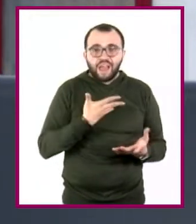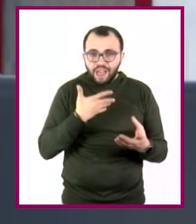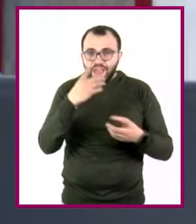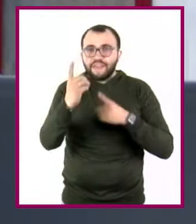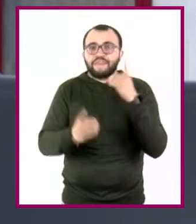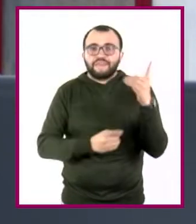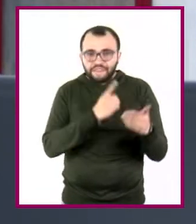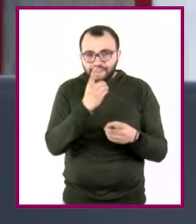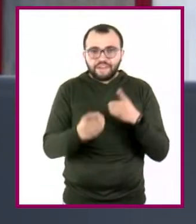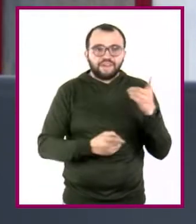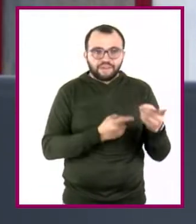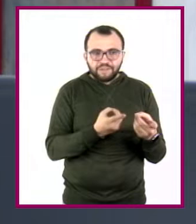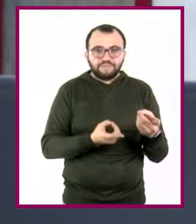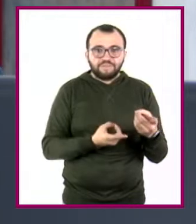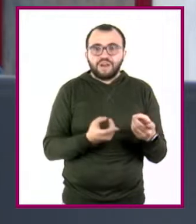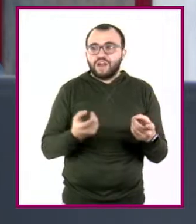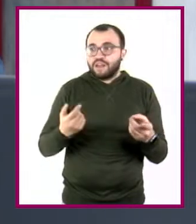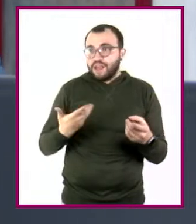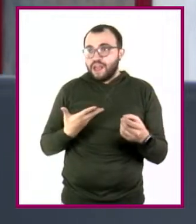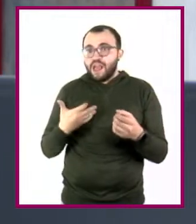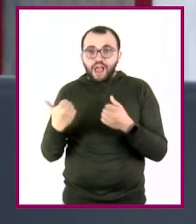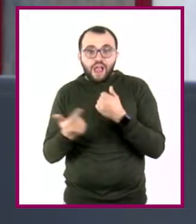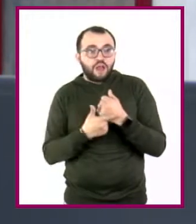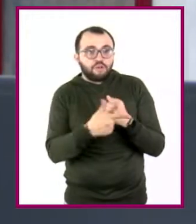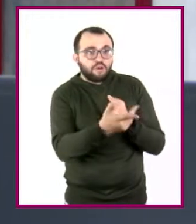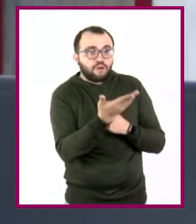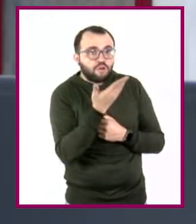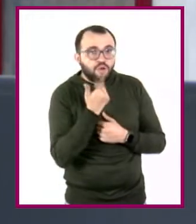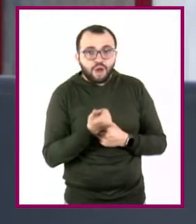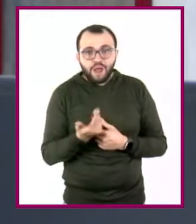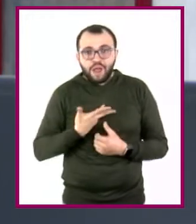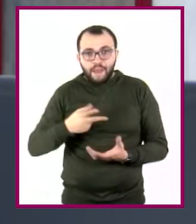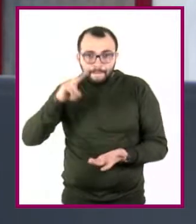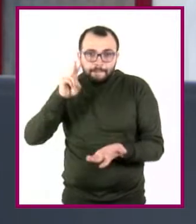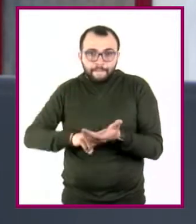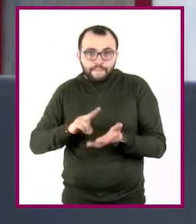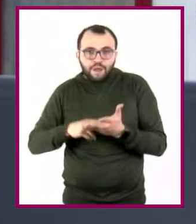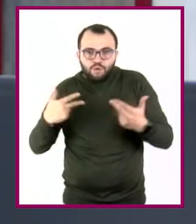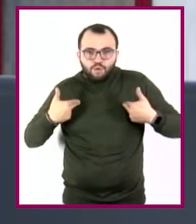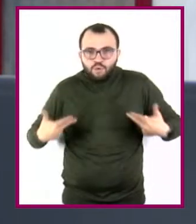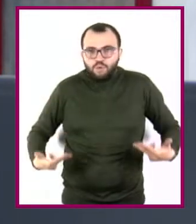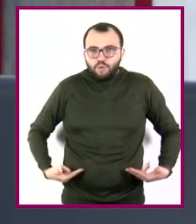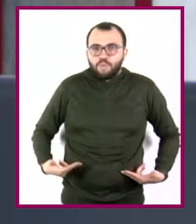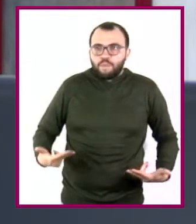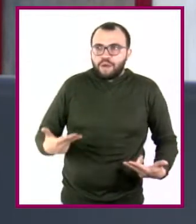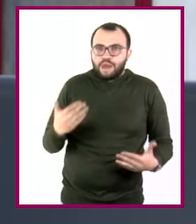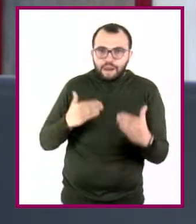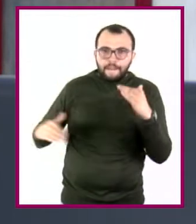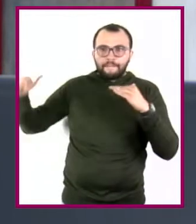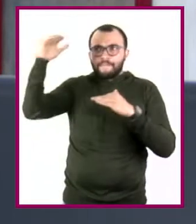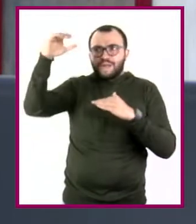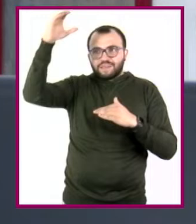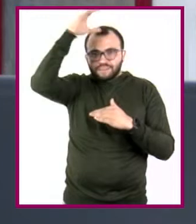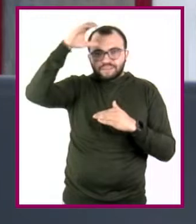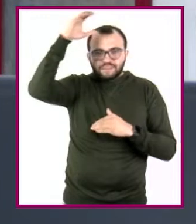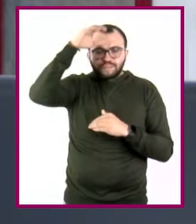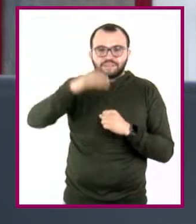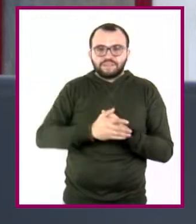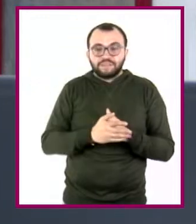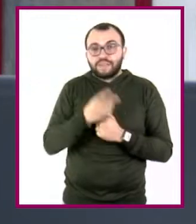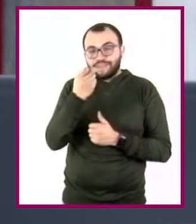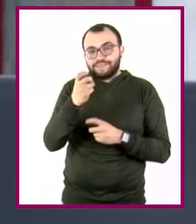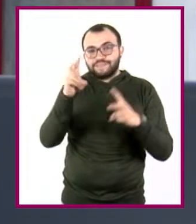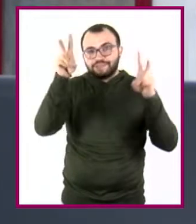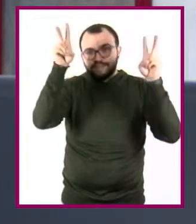teníamos algo que ustedes no tienen. Valores humanos por encima de la ciencia. Leí el